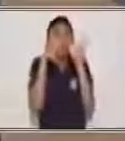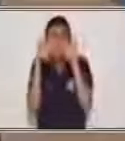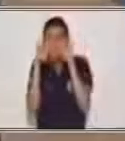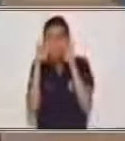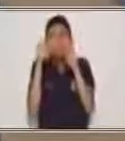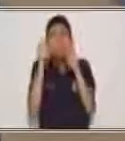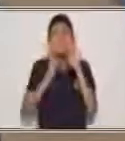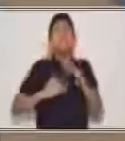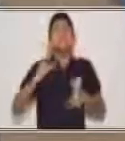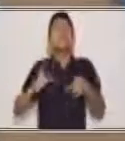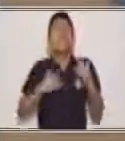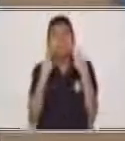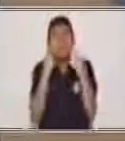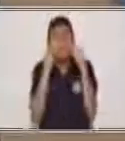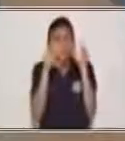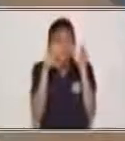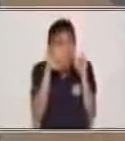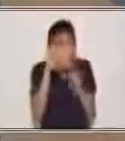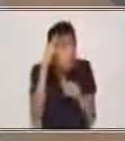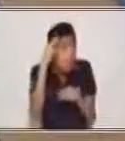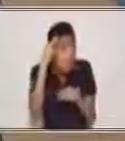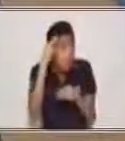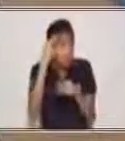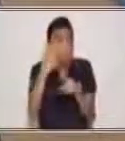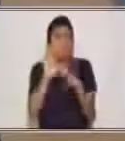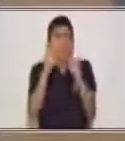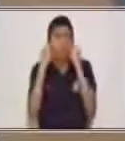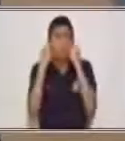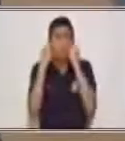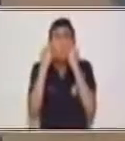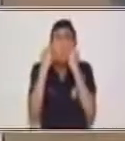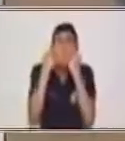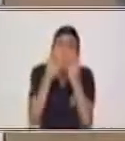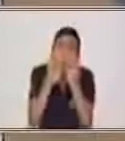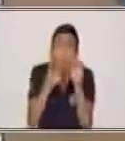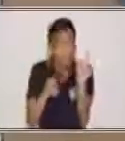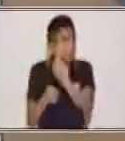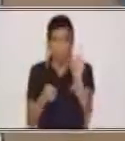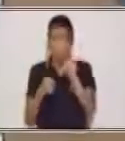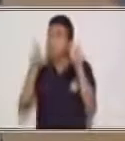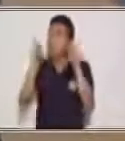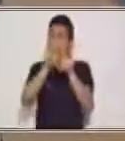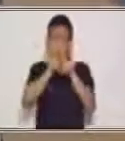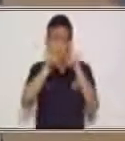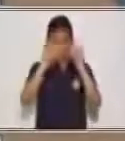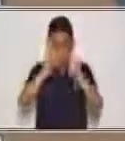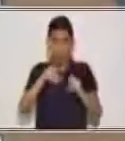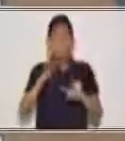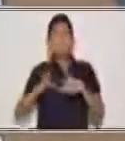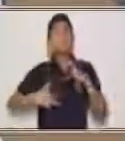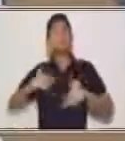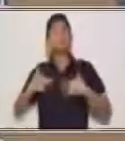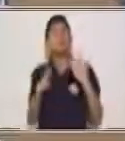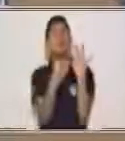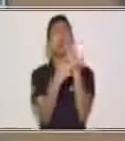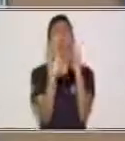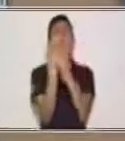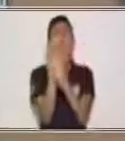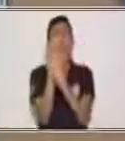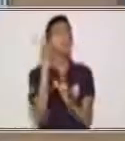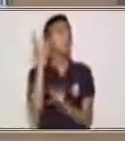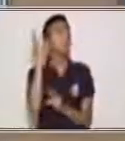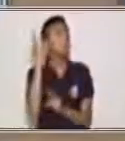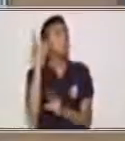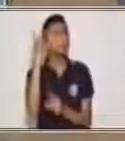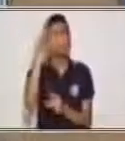mis sentidos. Recuérdate que la observación no es únicamente visual. Tengo que involucrar mis sentidos para poder tener acceso a